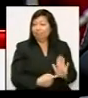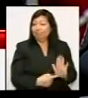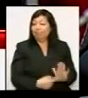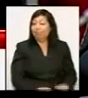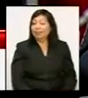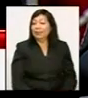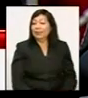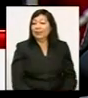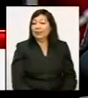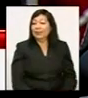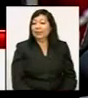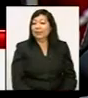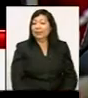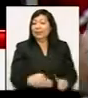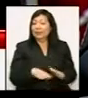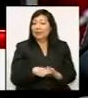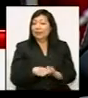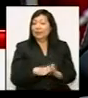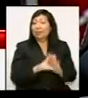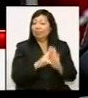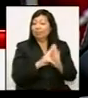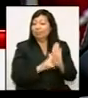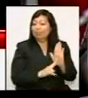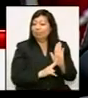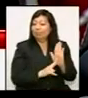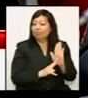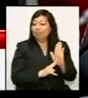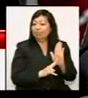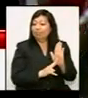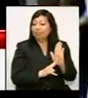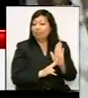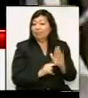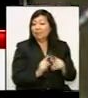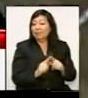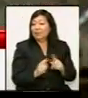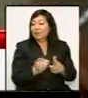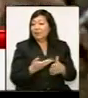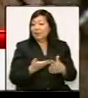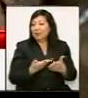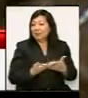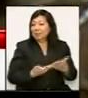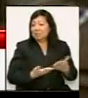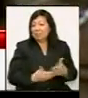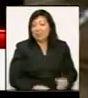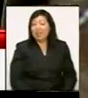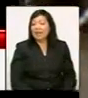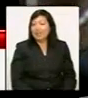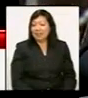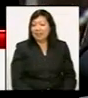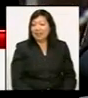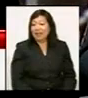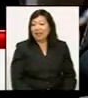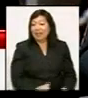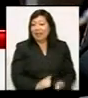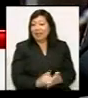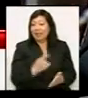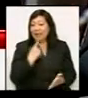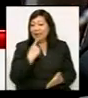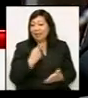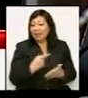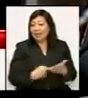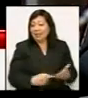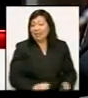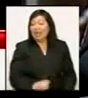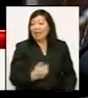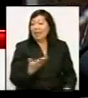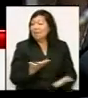el acto de deliberación de esa resolución y que firmó dicho documento, de tal manera de que